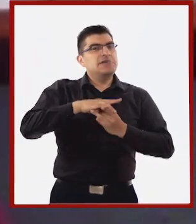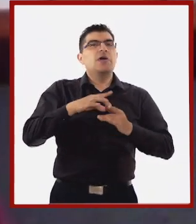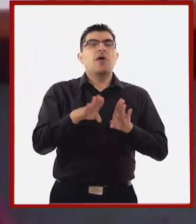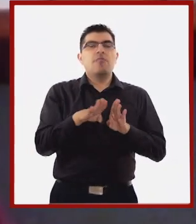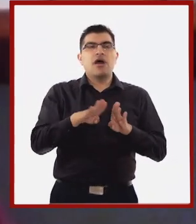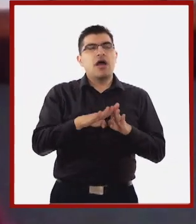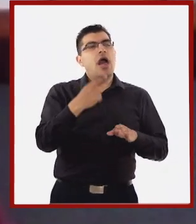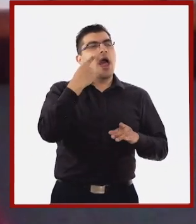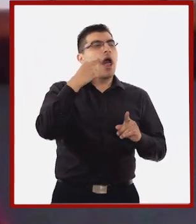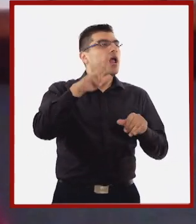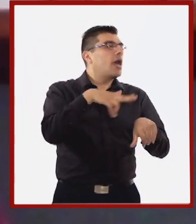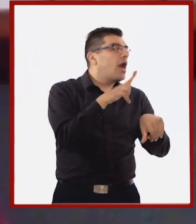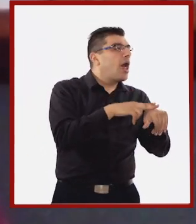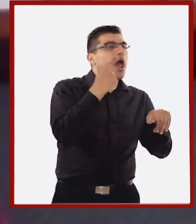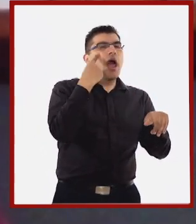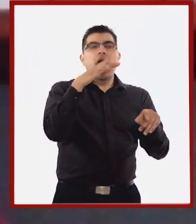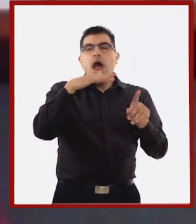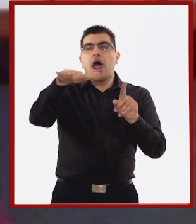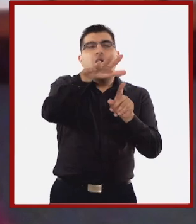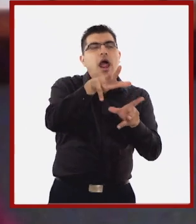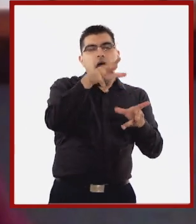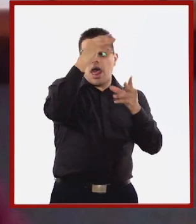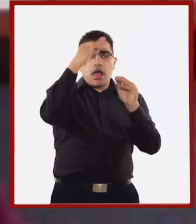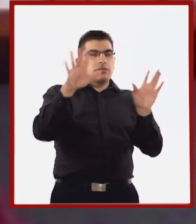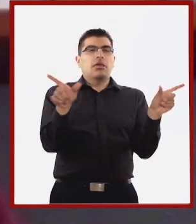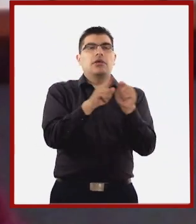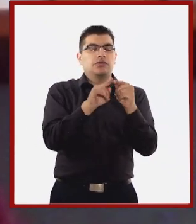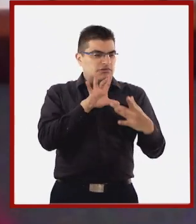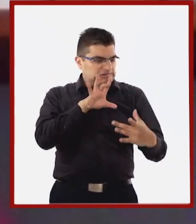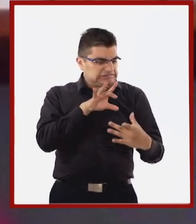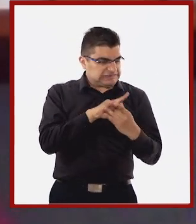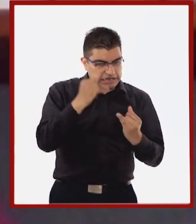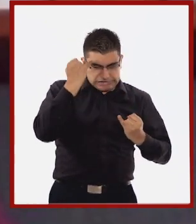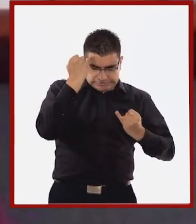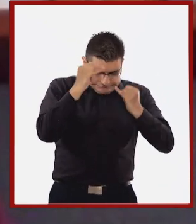lo cotidiano para colocarse en eso, en lo